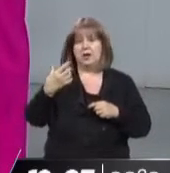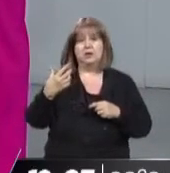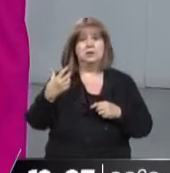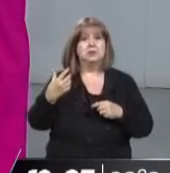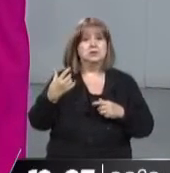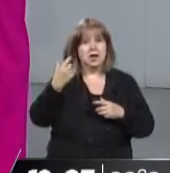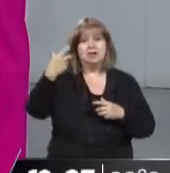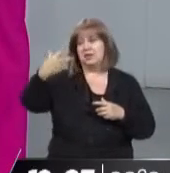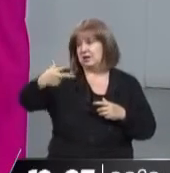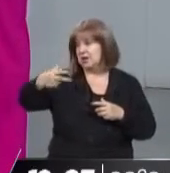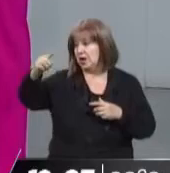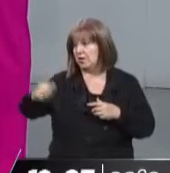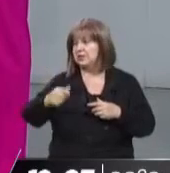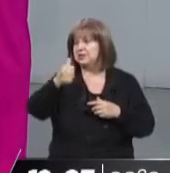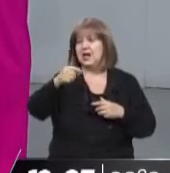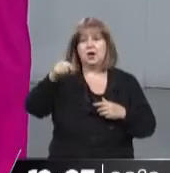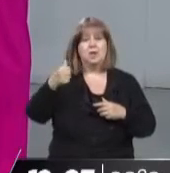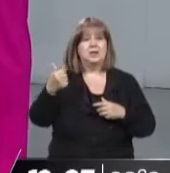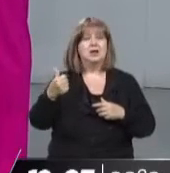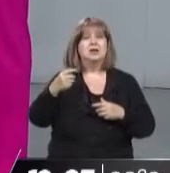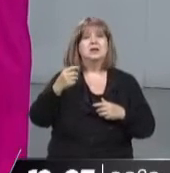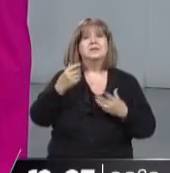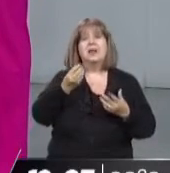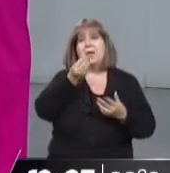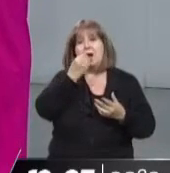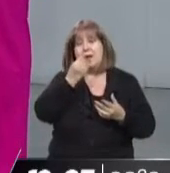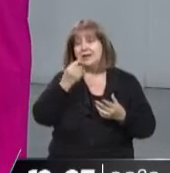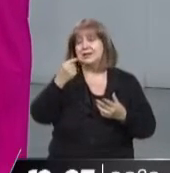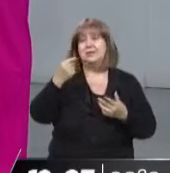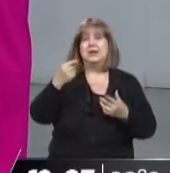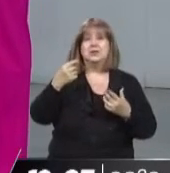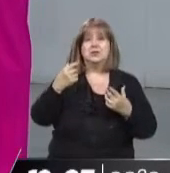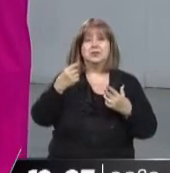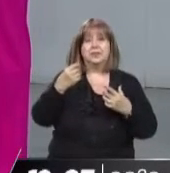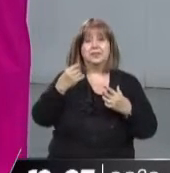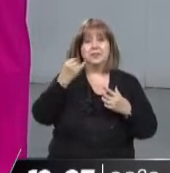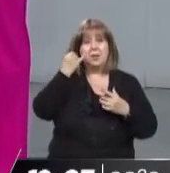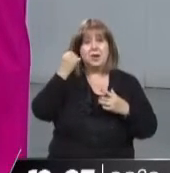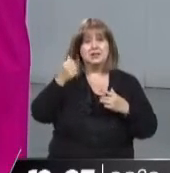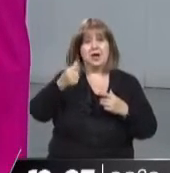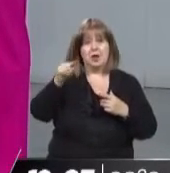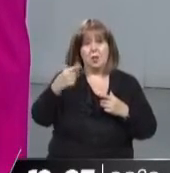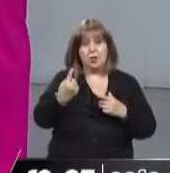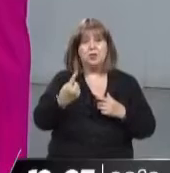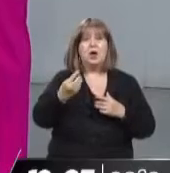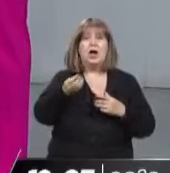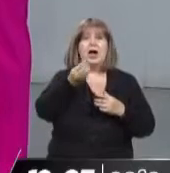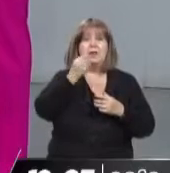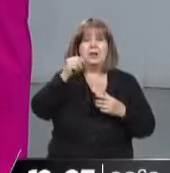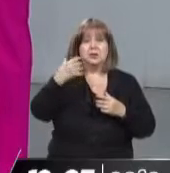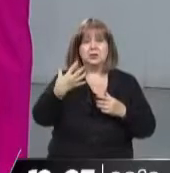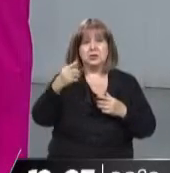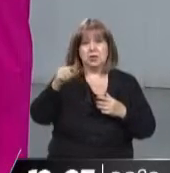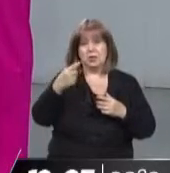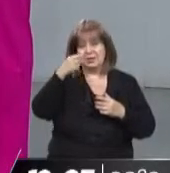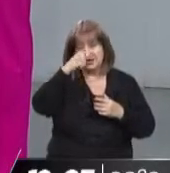está tercero, por lo menos en el mes. Otros bienes 6,1, alimentos 5,7, ahí en bebidas no están las alcohólicas, y esparcimiento